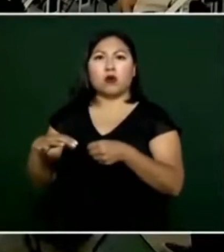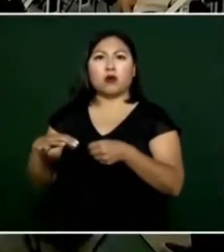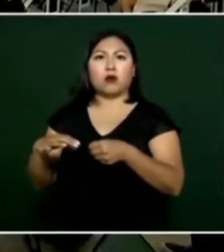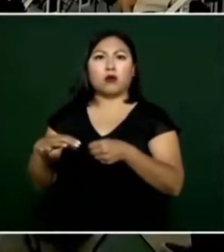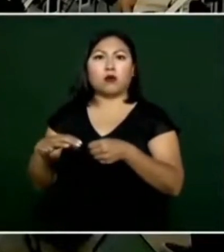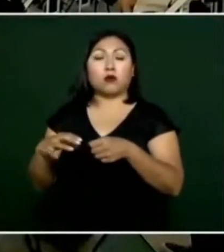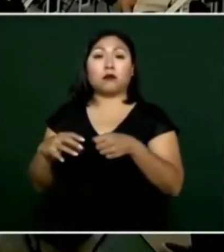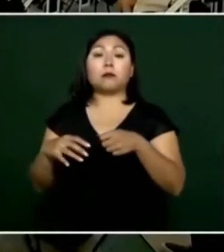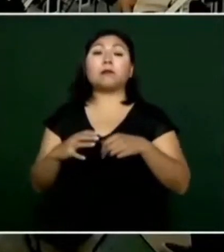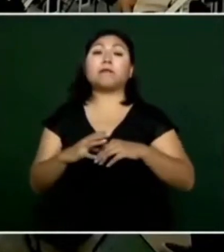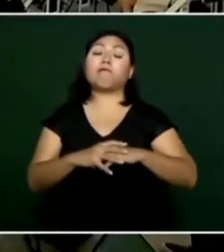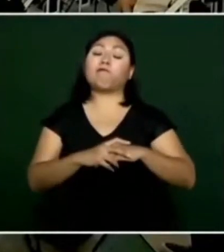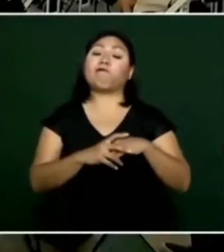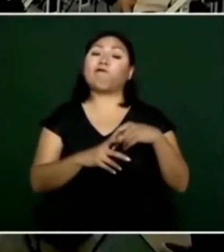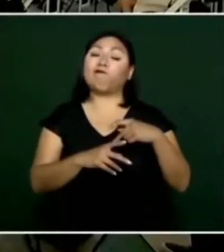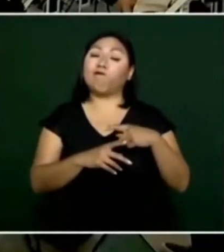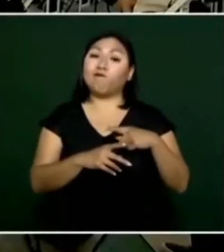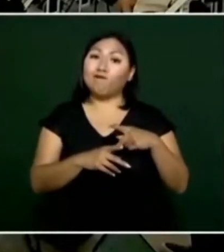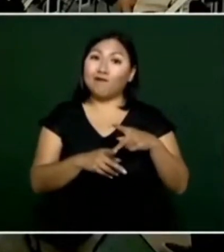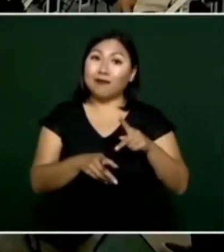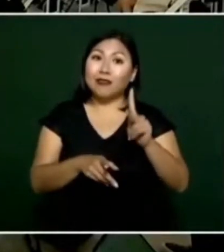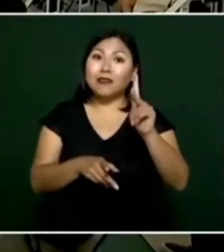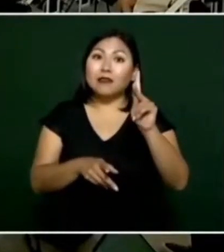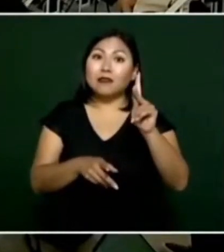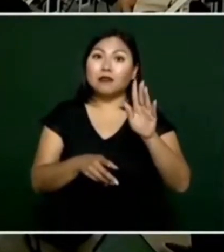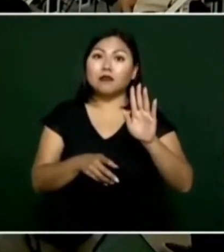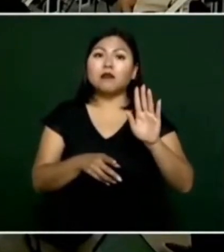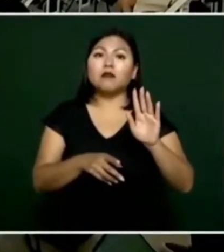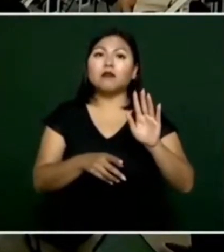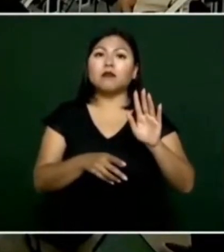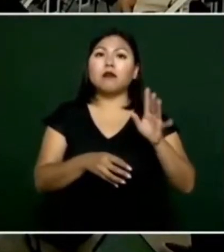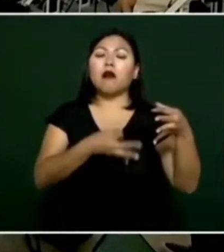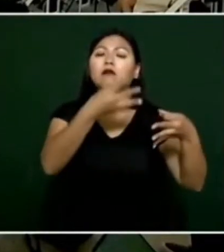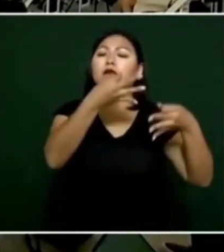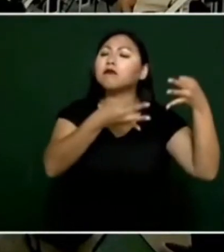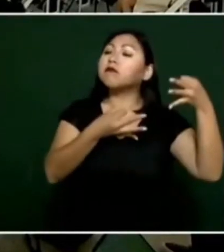demostraron en 10 días lo de la tortura,